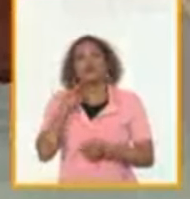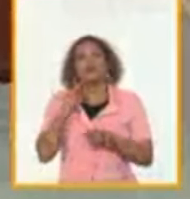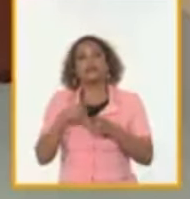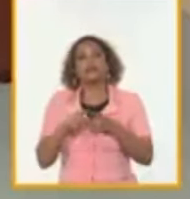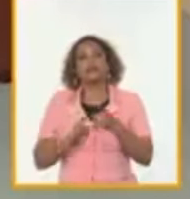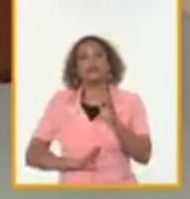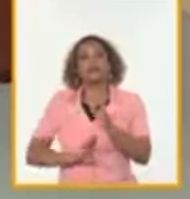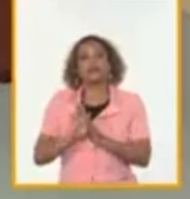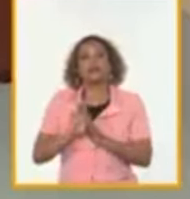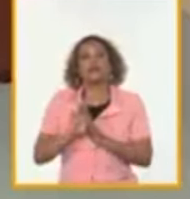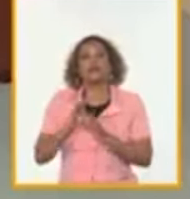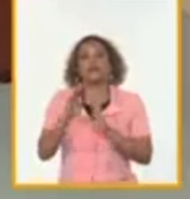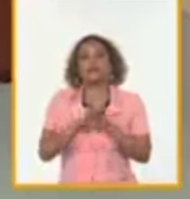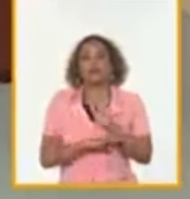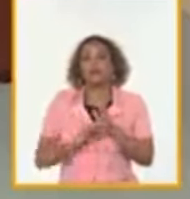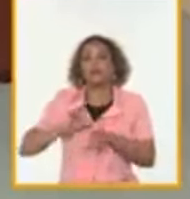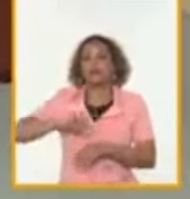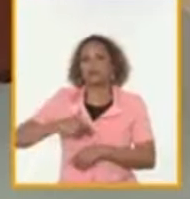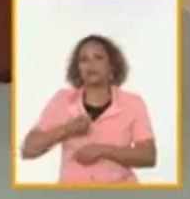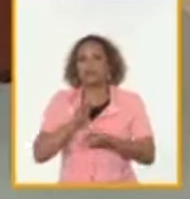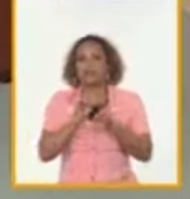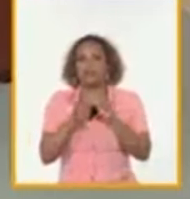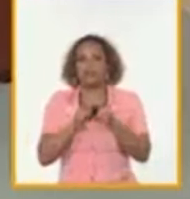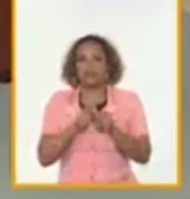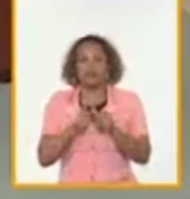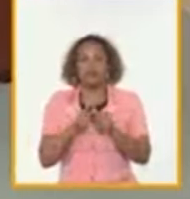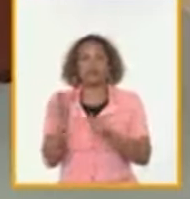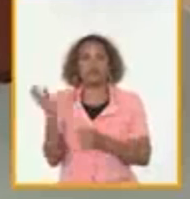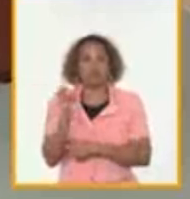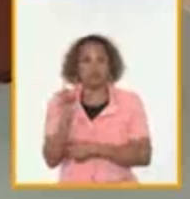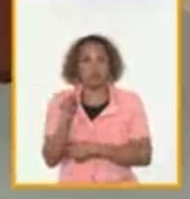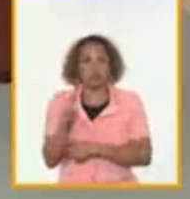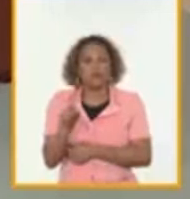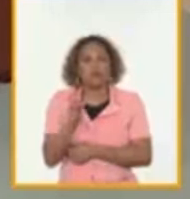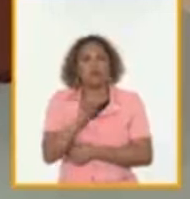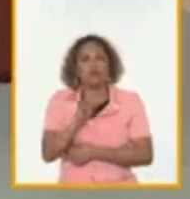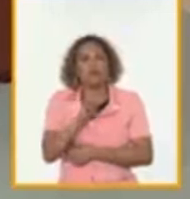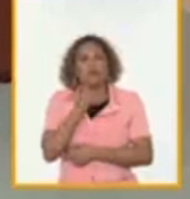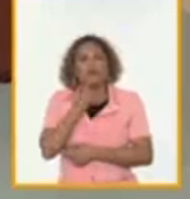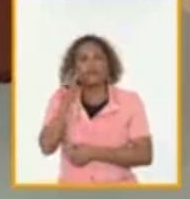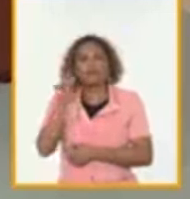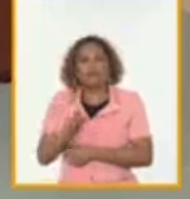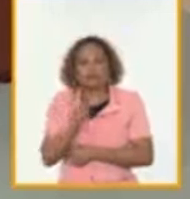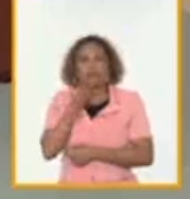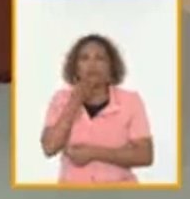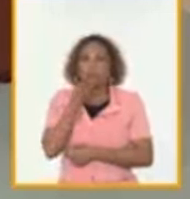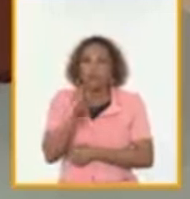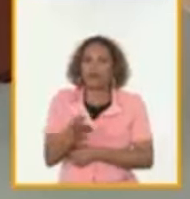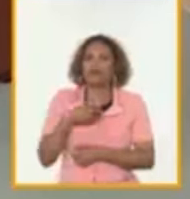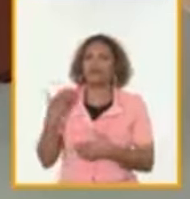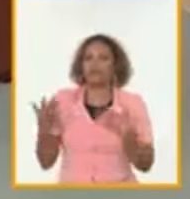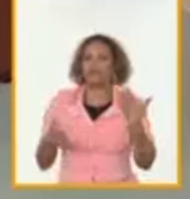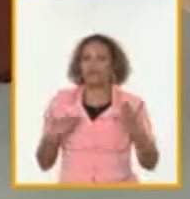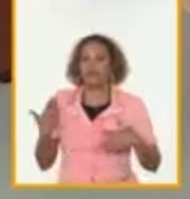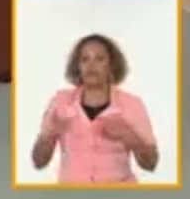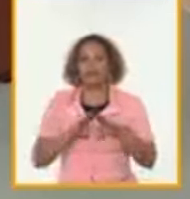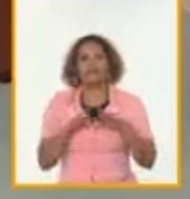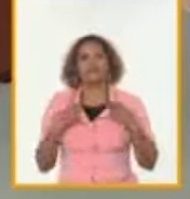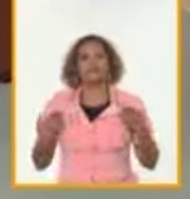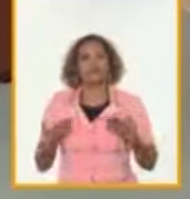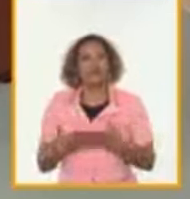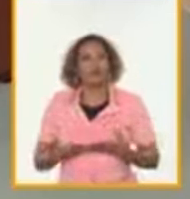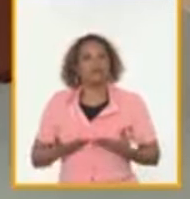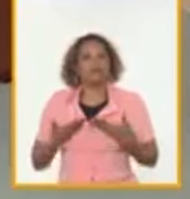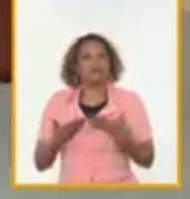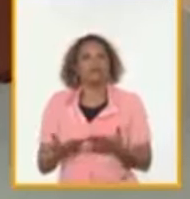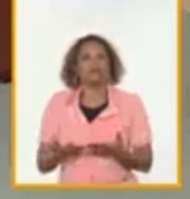cultural y Deportivo alrededor de de todos estos festejos también que la que las personas lo puedan disfrutar con toda la